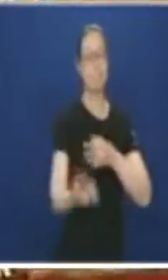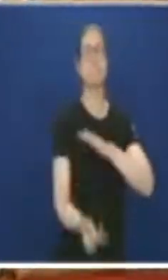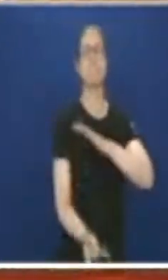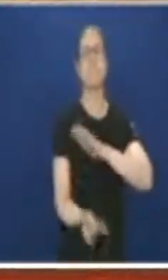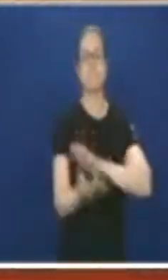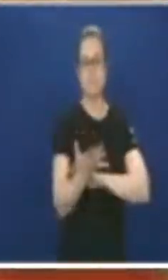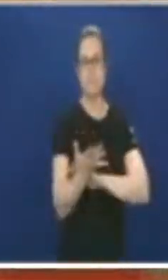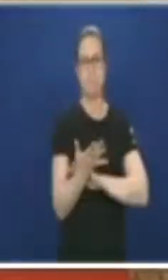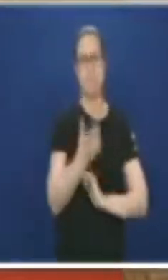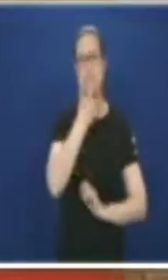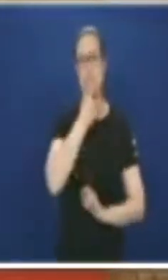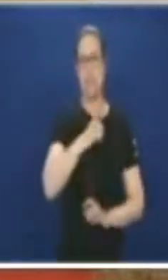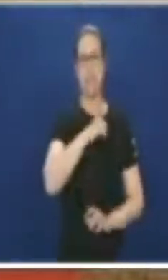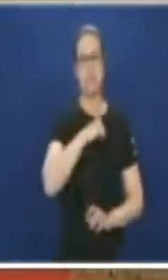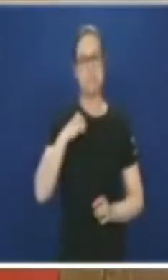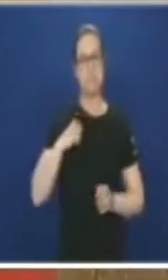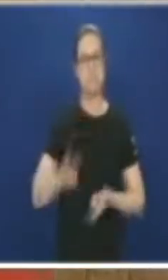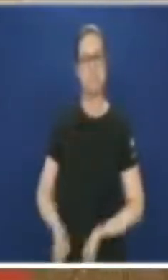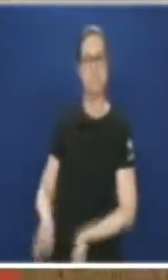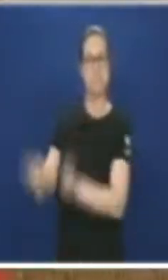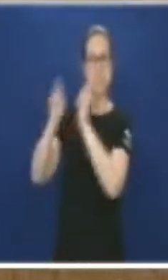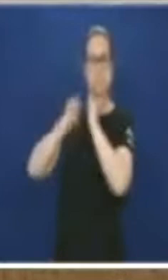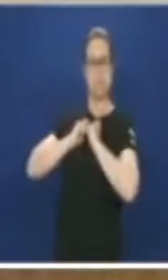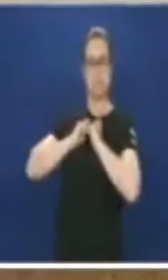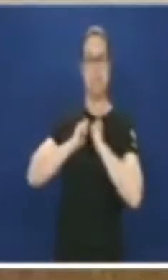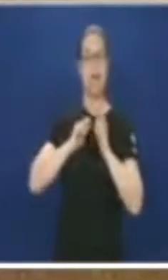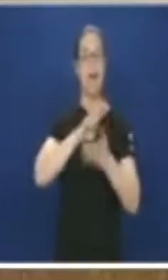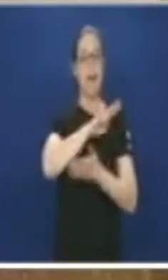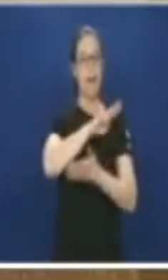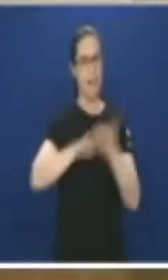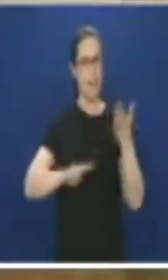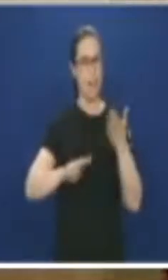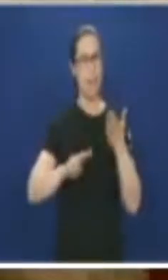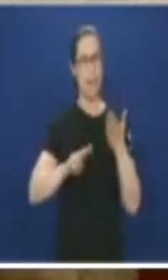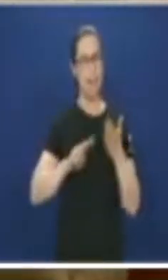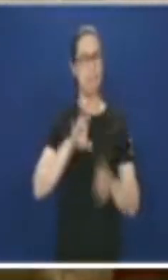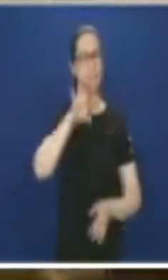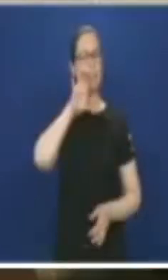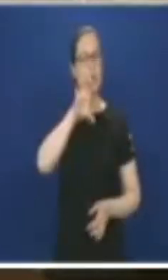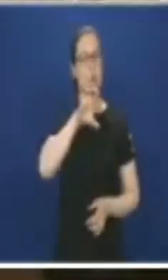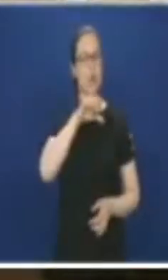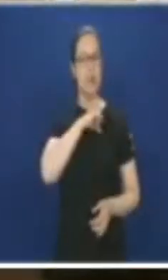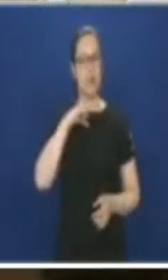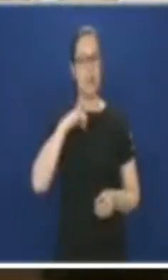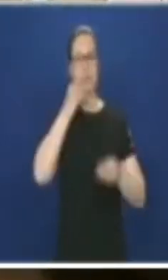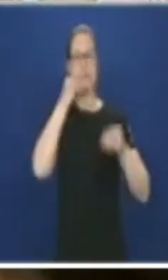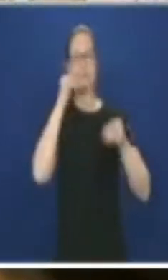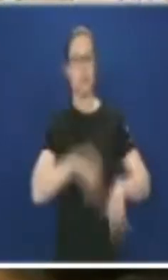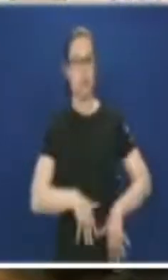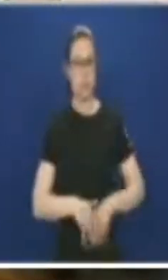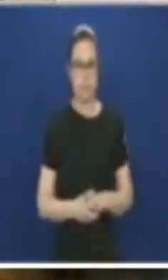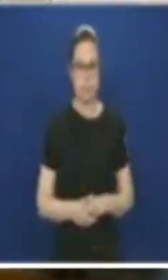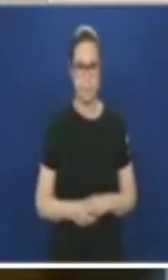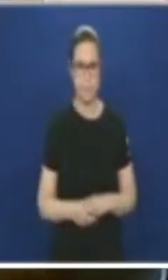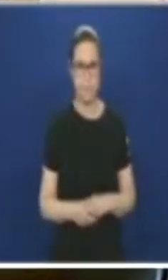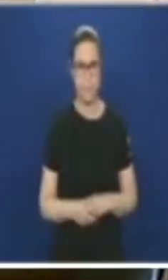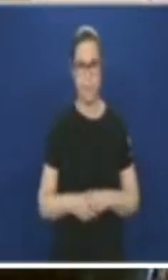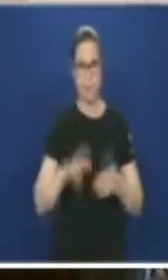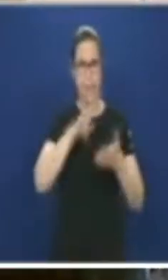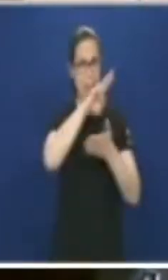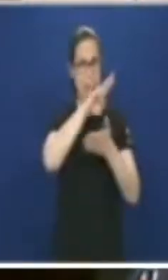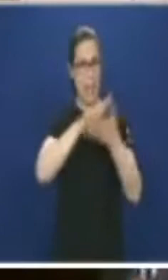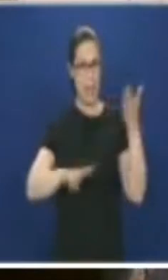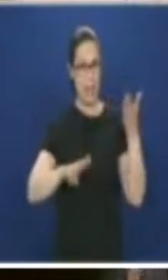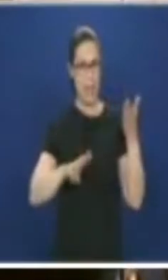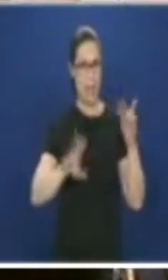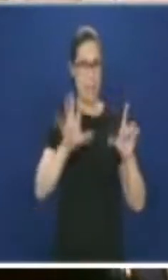o acceso á autonomía e brindaría a Galicia como comunidade histórica. Unha Galicia, a